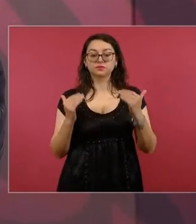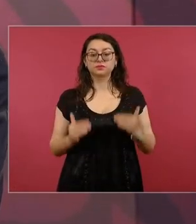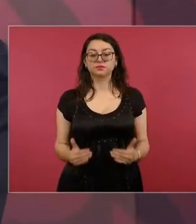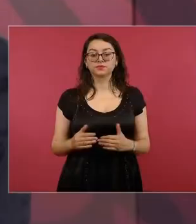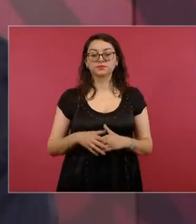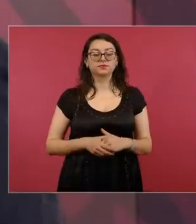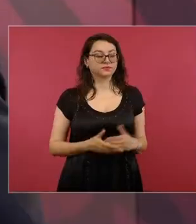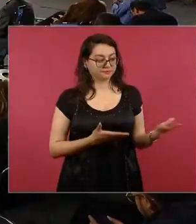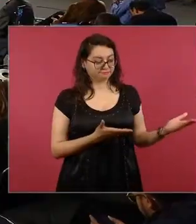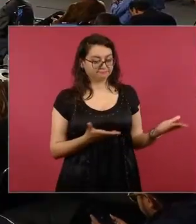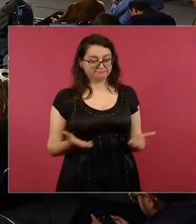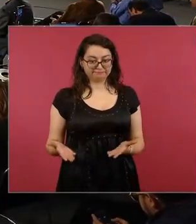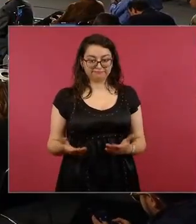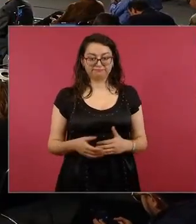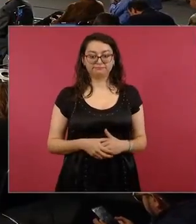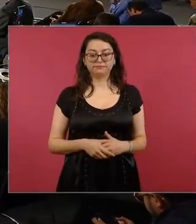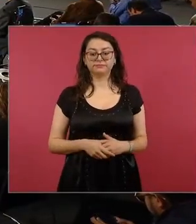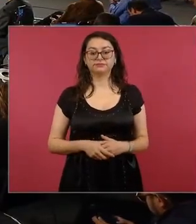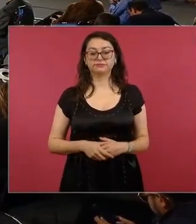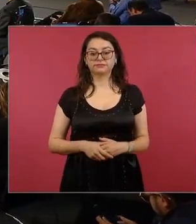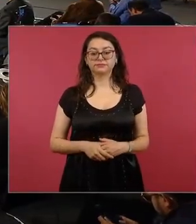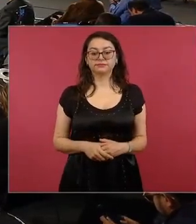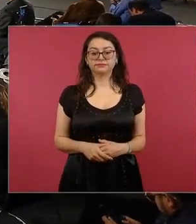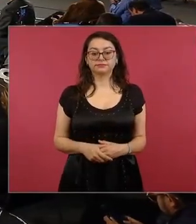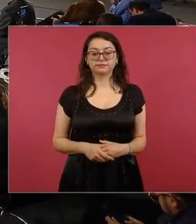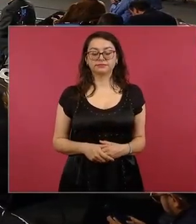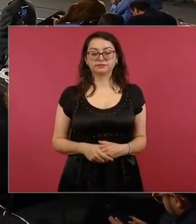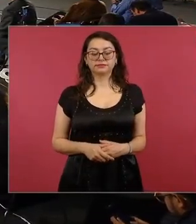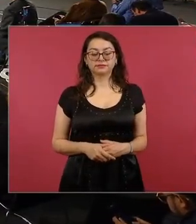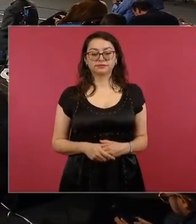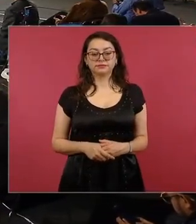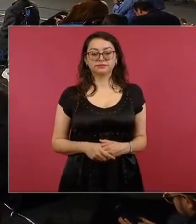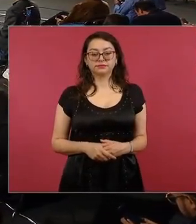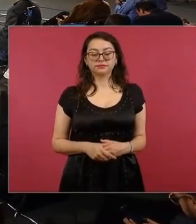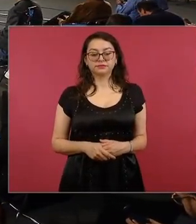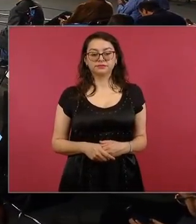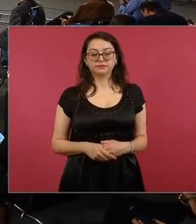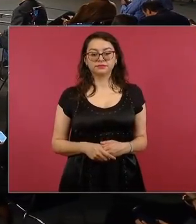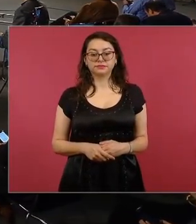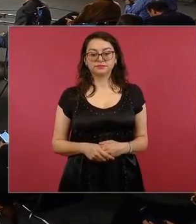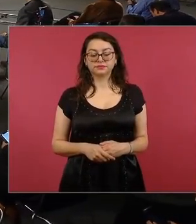vamos con María Elena. Gracias, presidente.